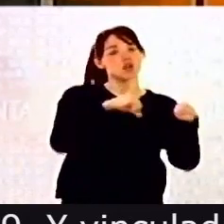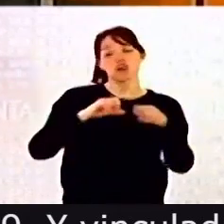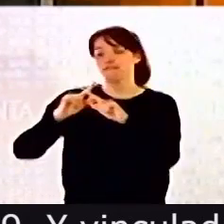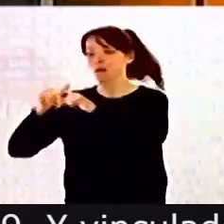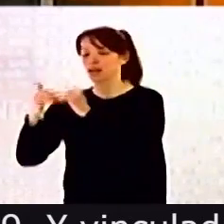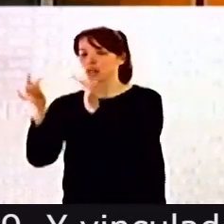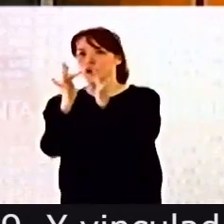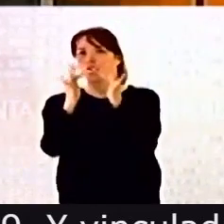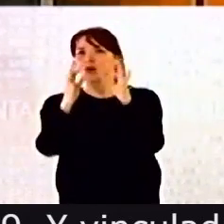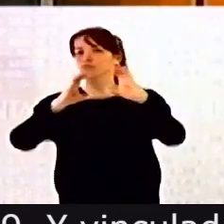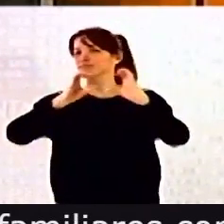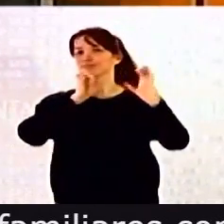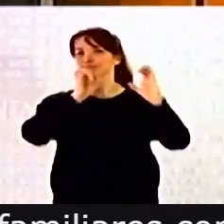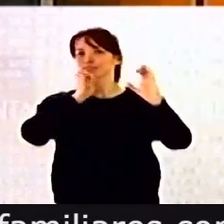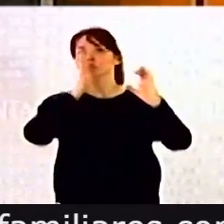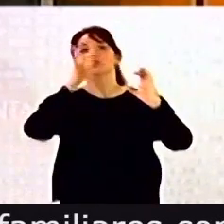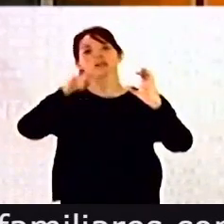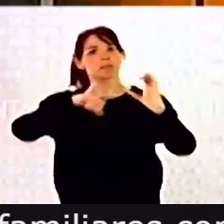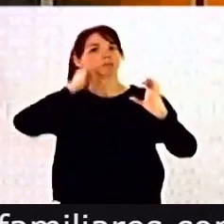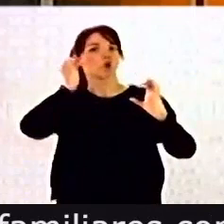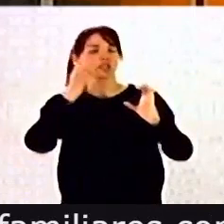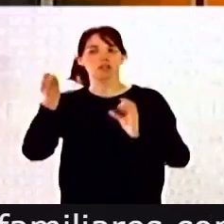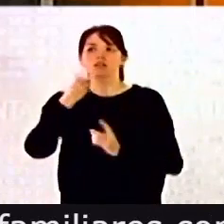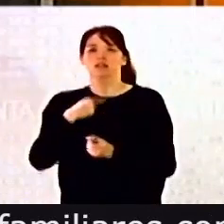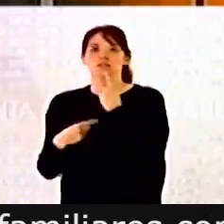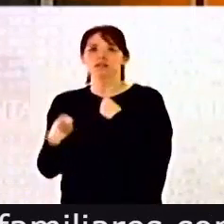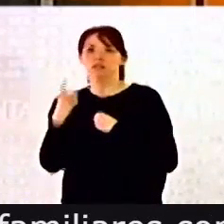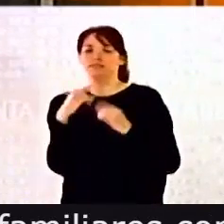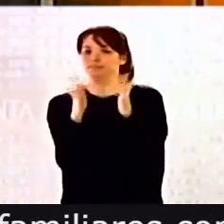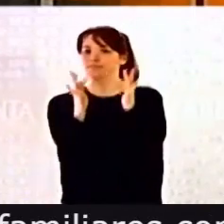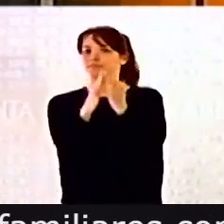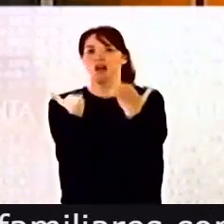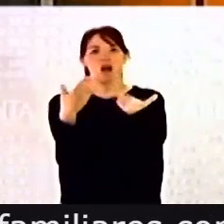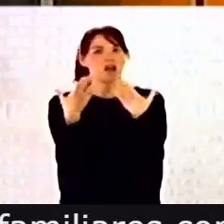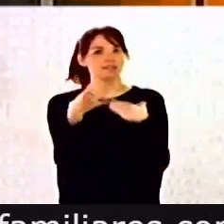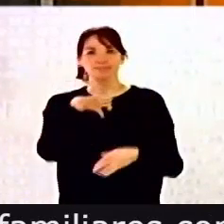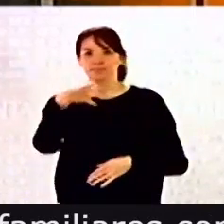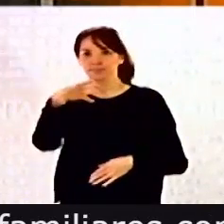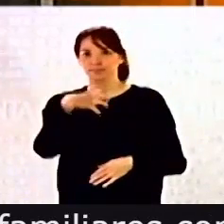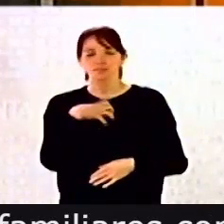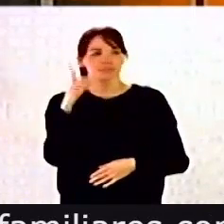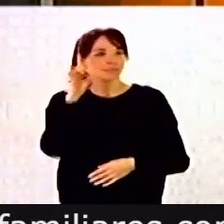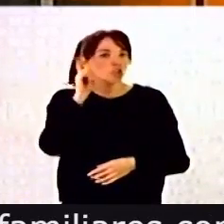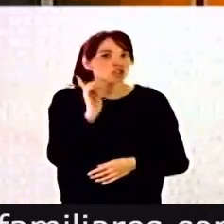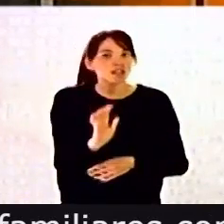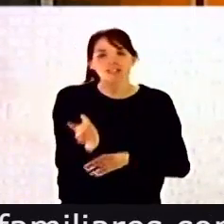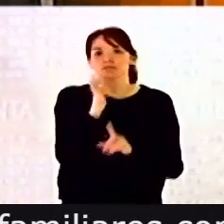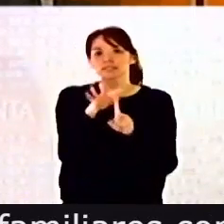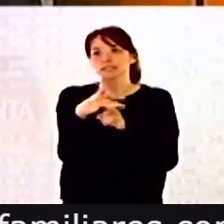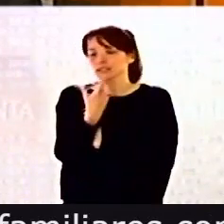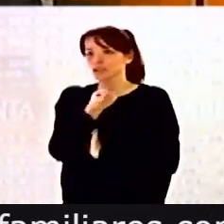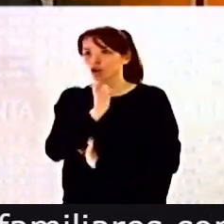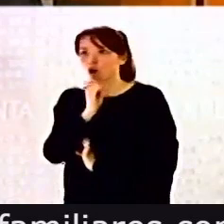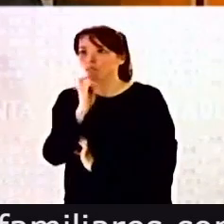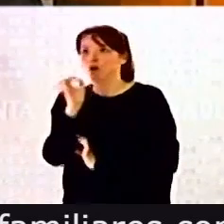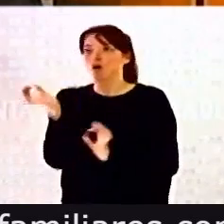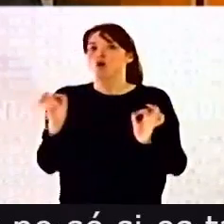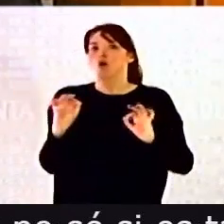quejas de que no pueden hablar con ellos. No sé si es tan radical la situación o va